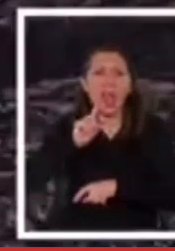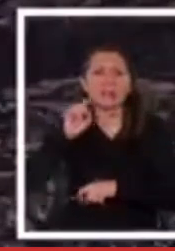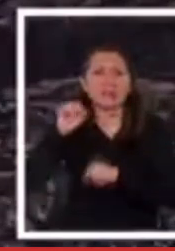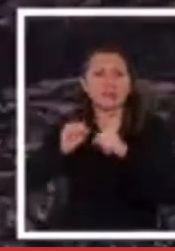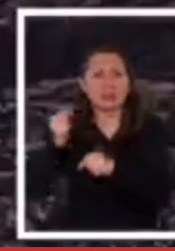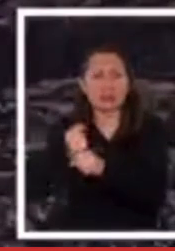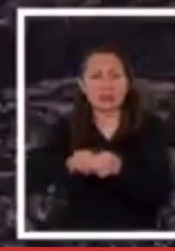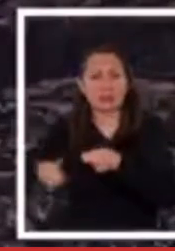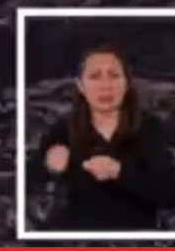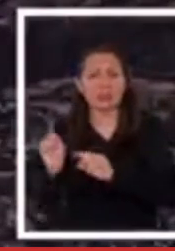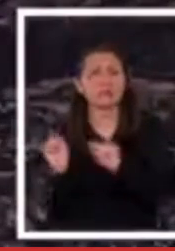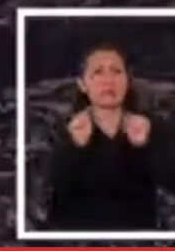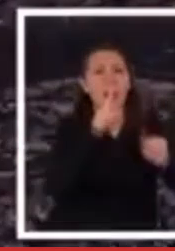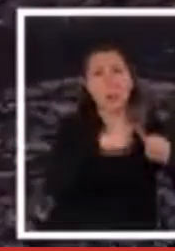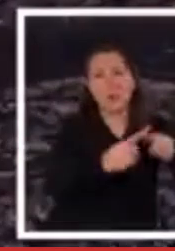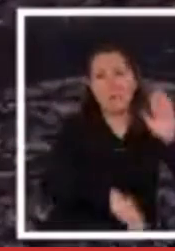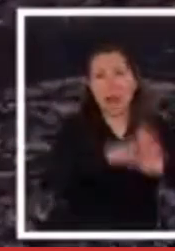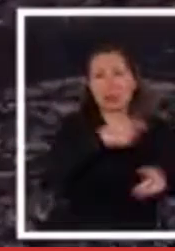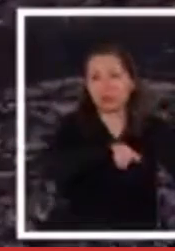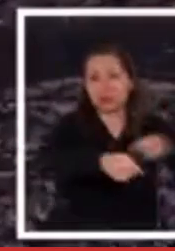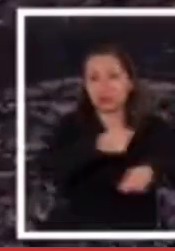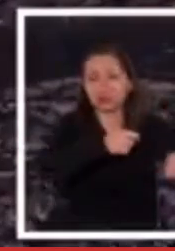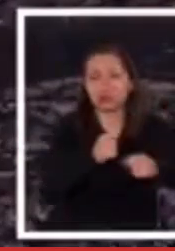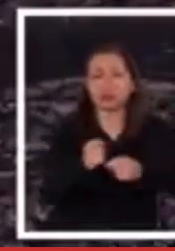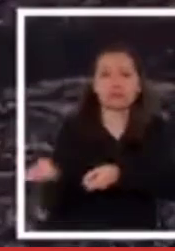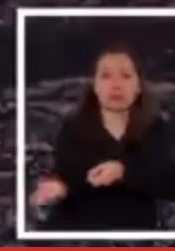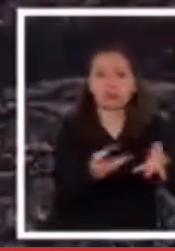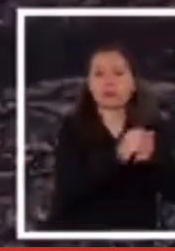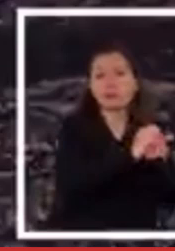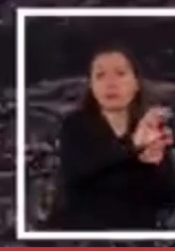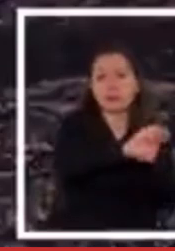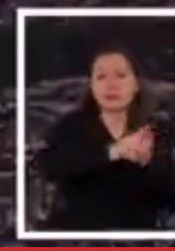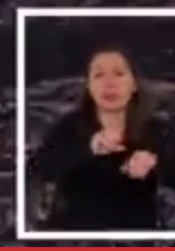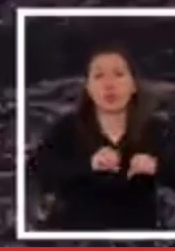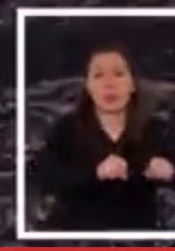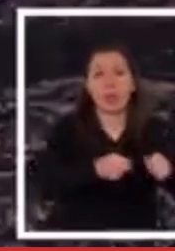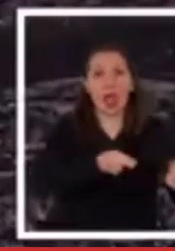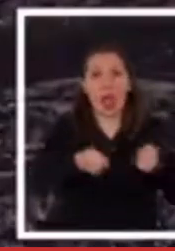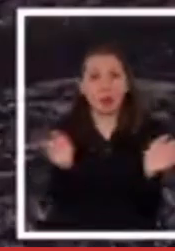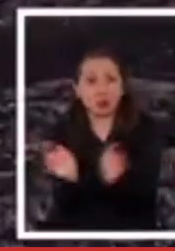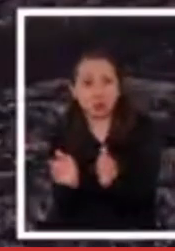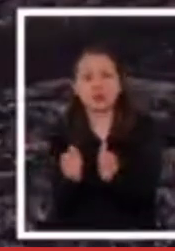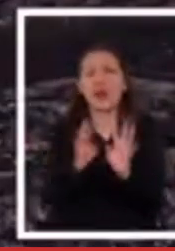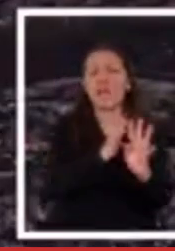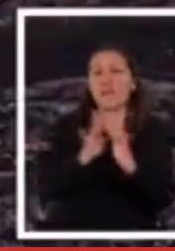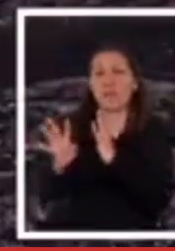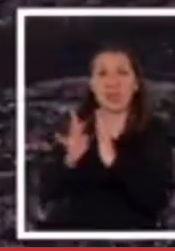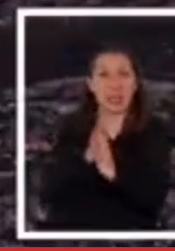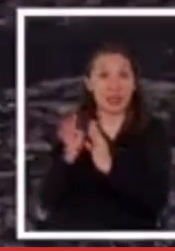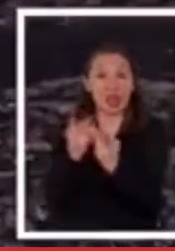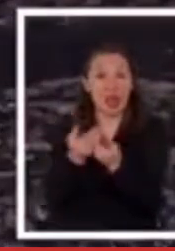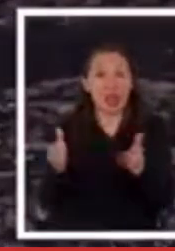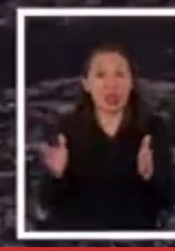van a los mercados mayoristas de allí se surten supermercados almacenes y las ferias libres en la feria